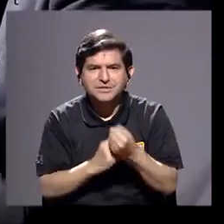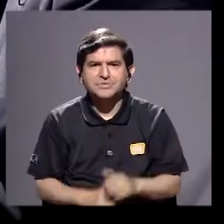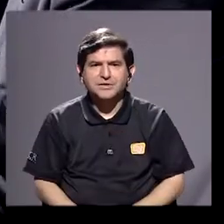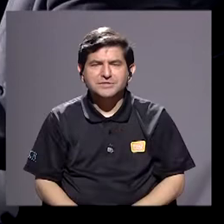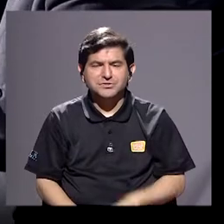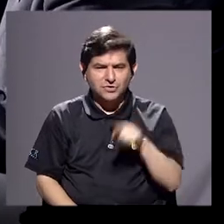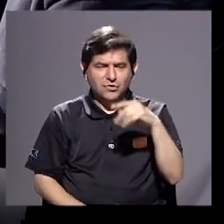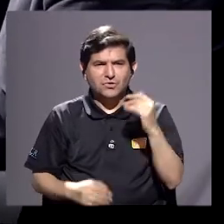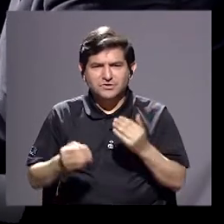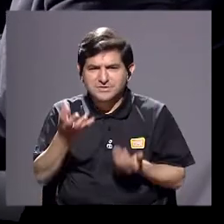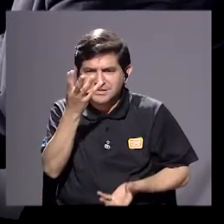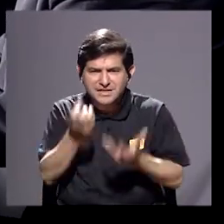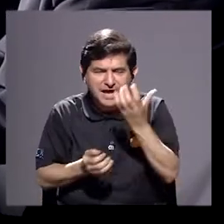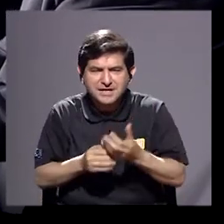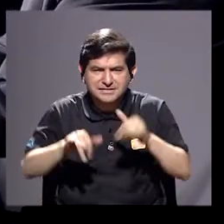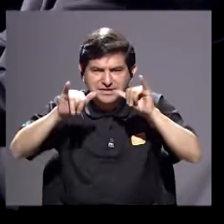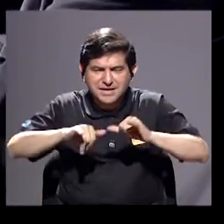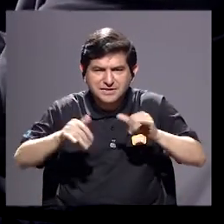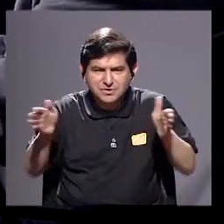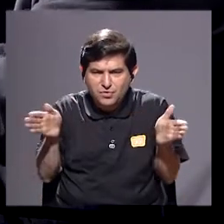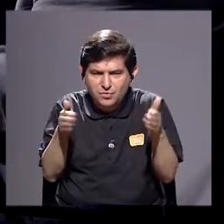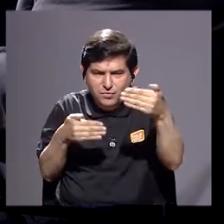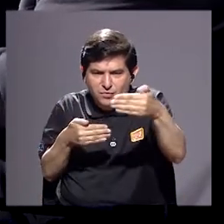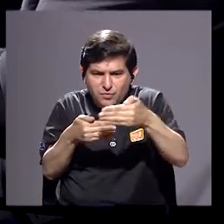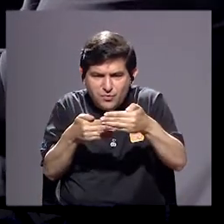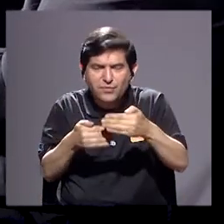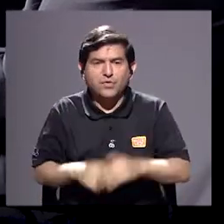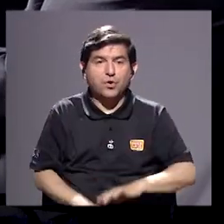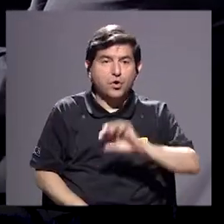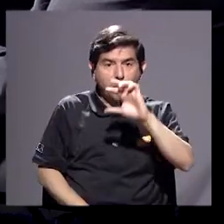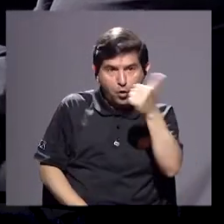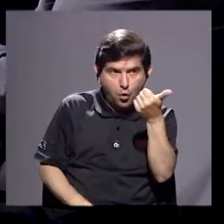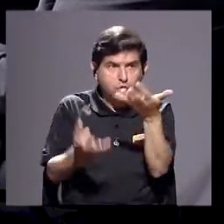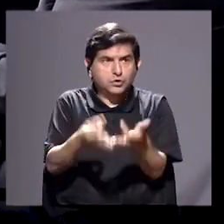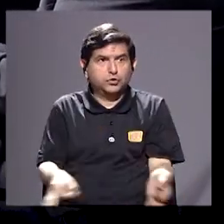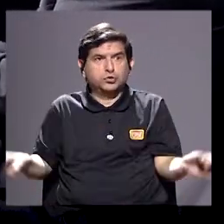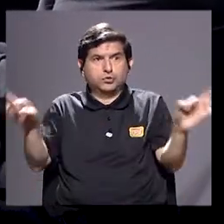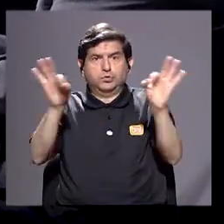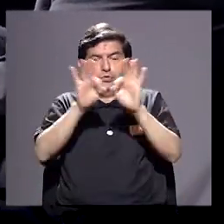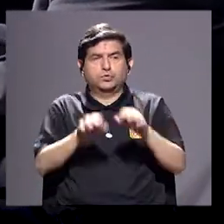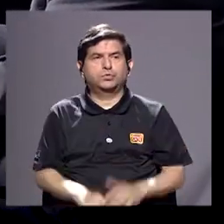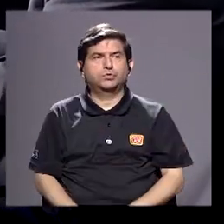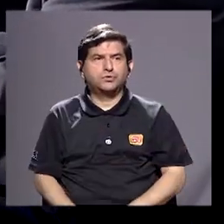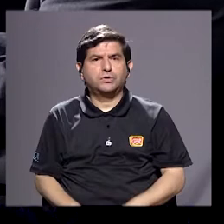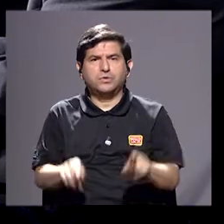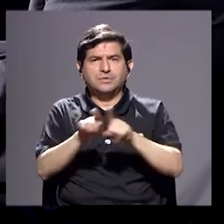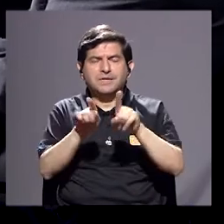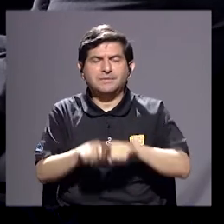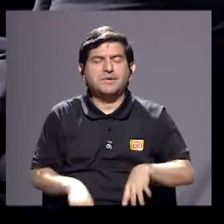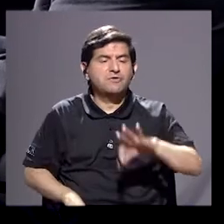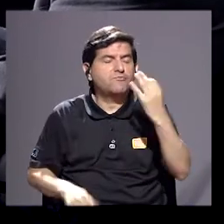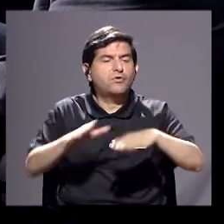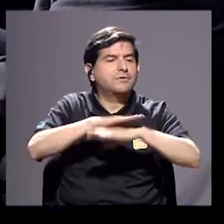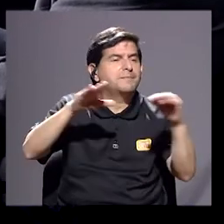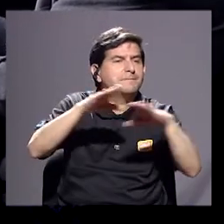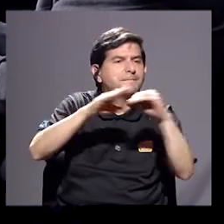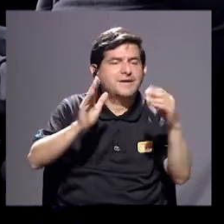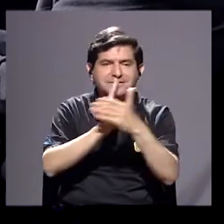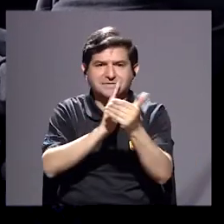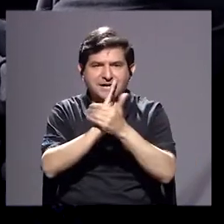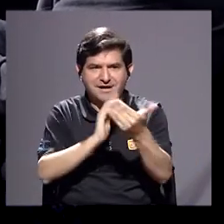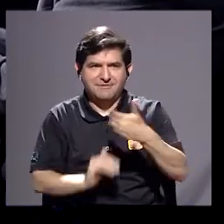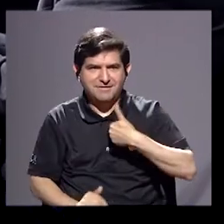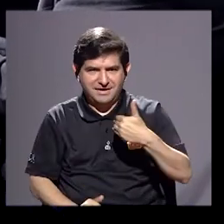del incendio en una edificación y dos que es el otro factor importantísimo con los medios de egreso es decir la capacidad